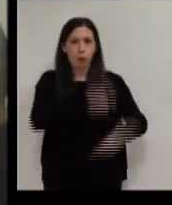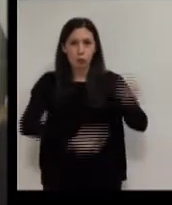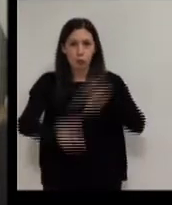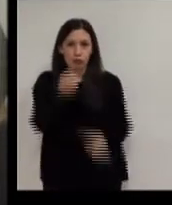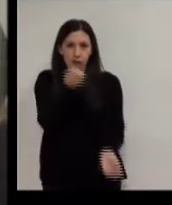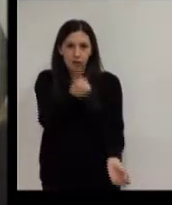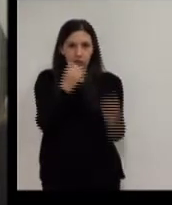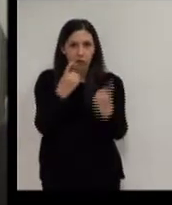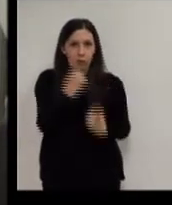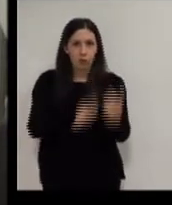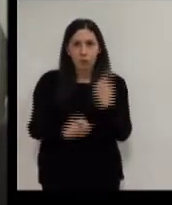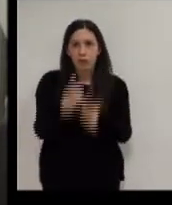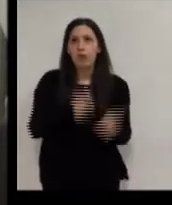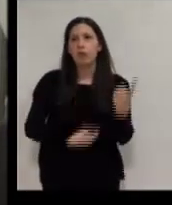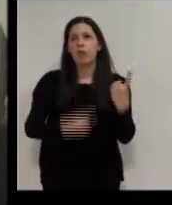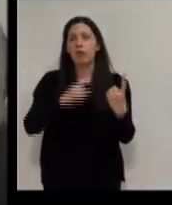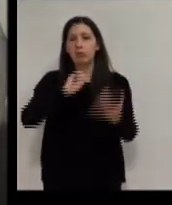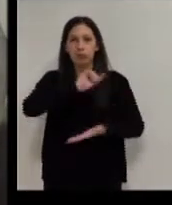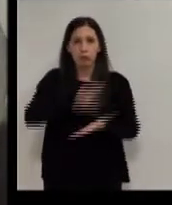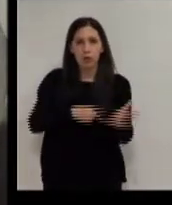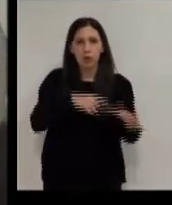contrata el viaje,